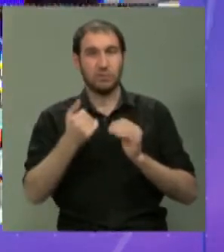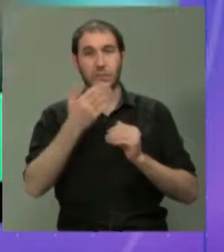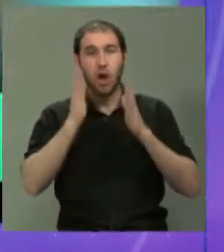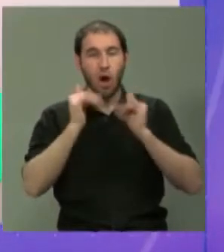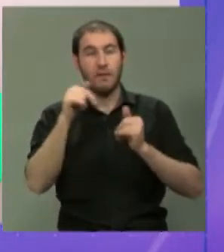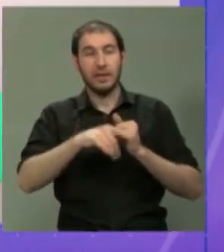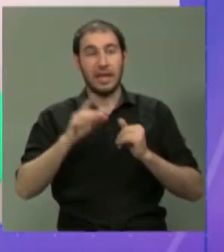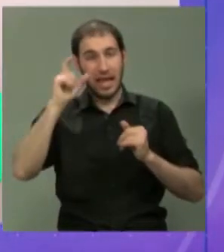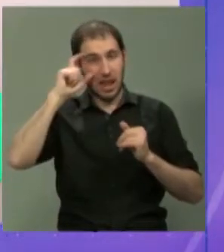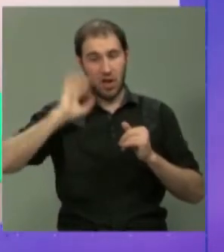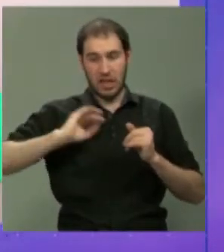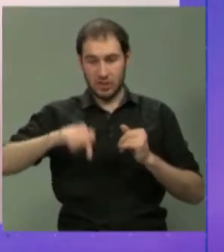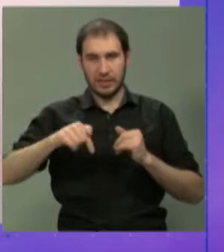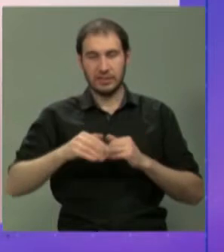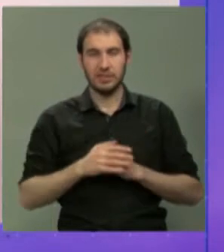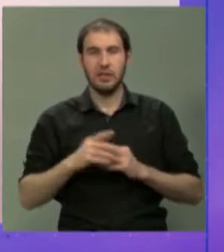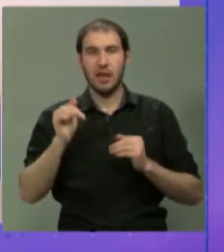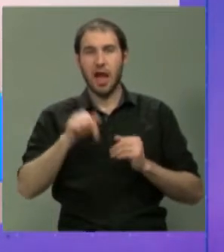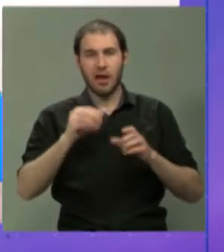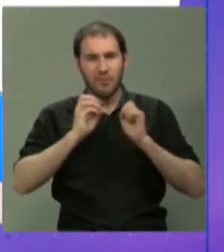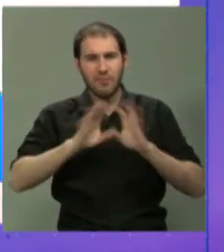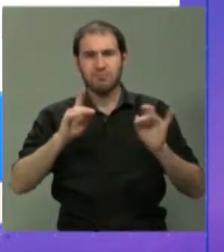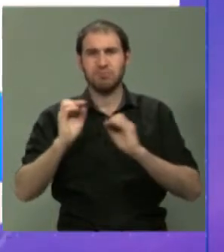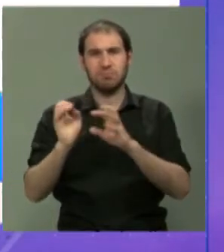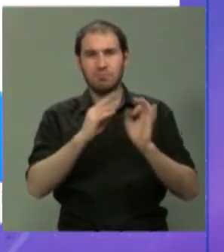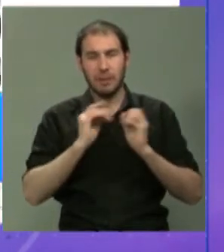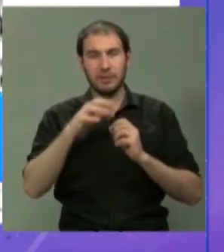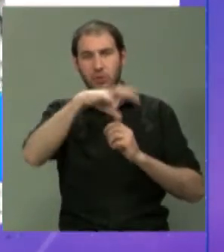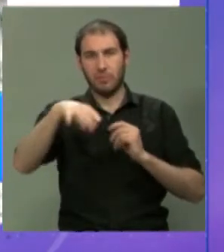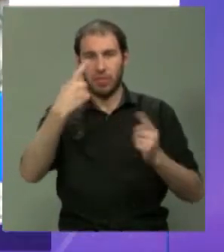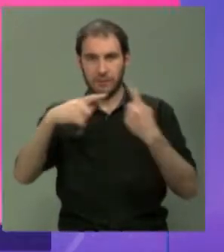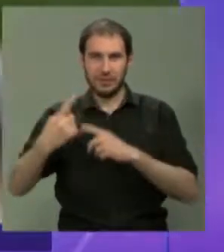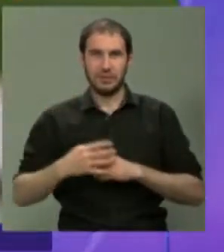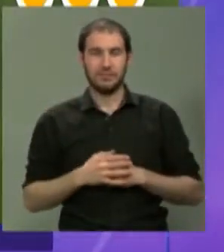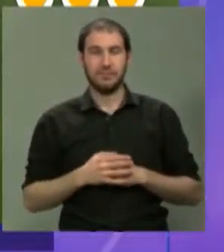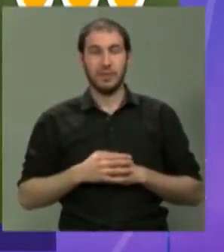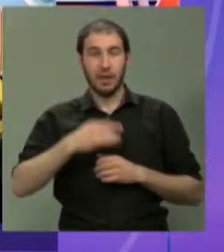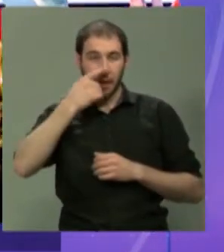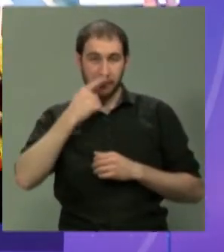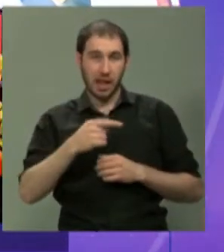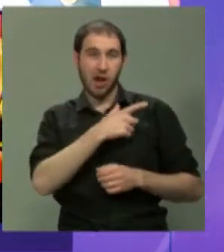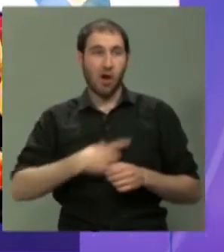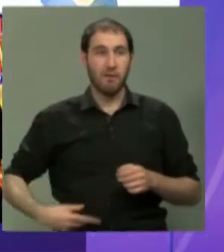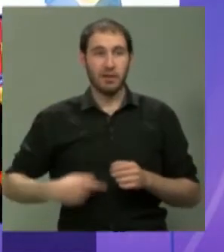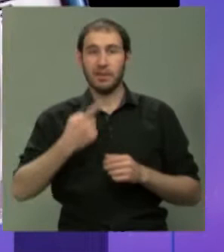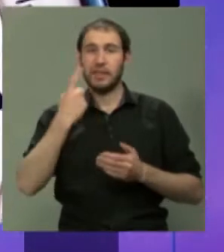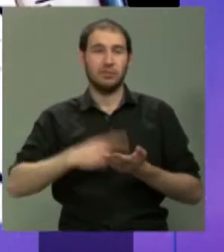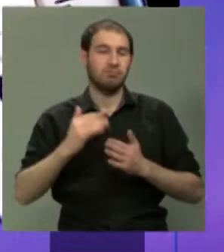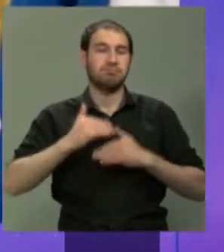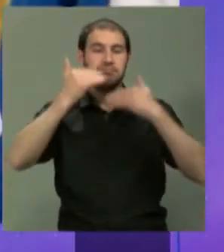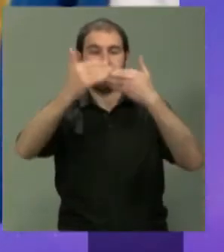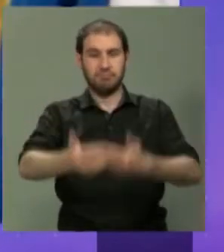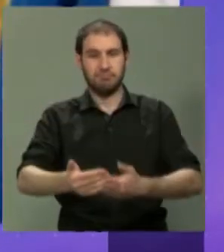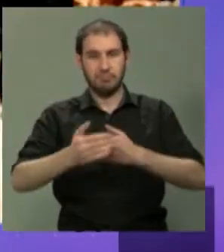menores en enero de este año, se desató una serie de debates en diferentes ámbitos. Finalmente, desde el gobierno decidieron postergar